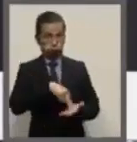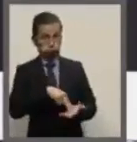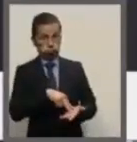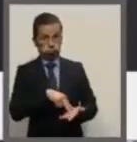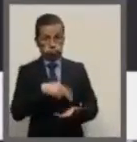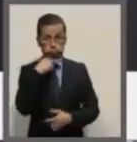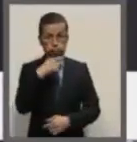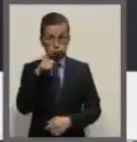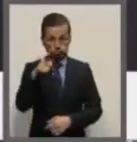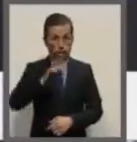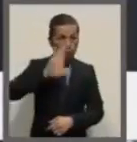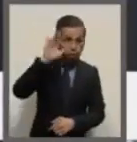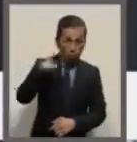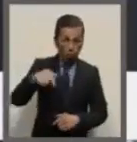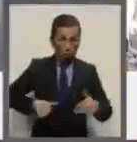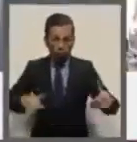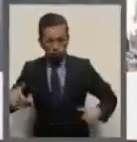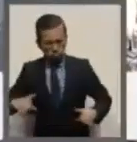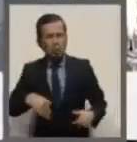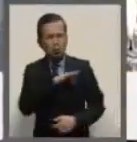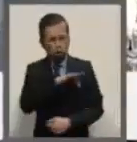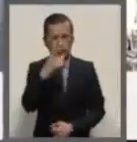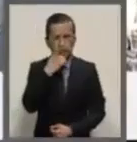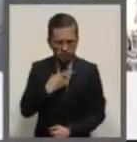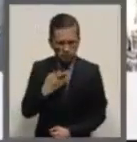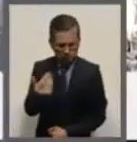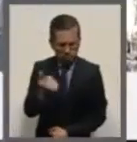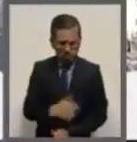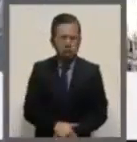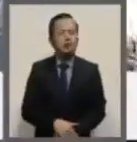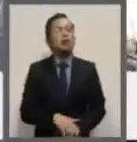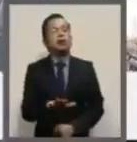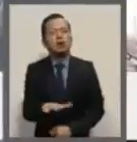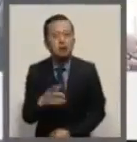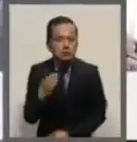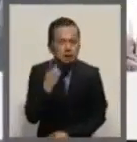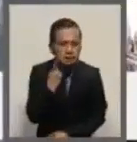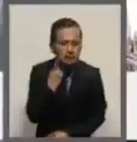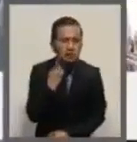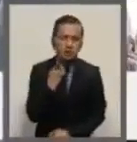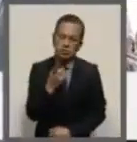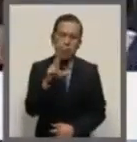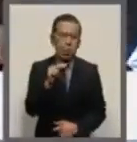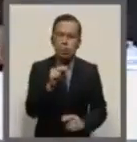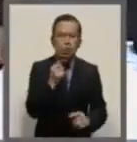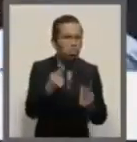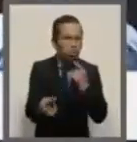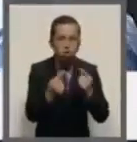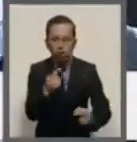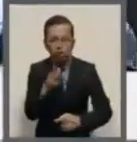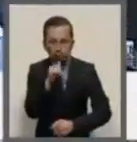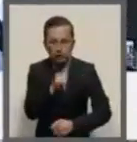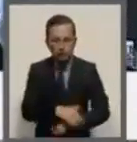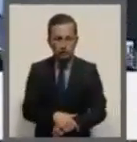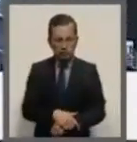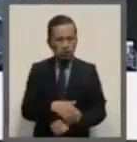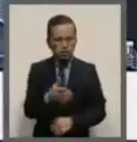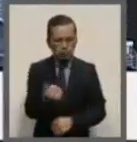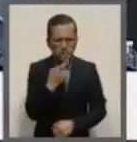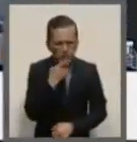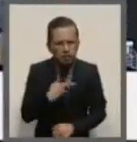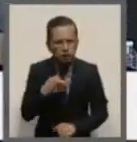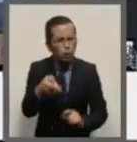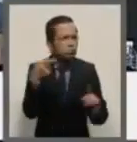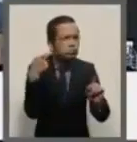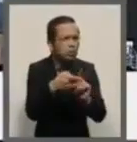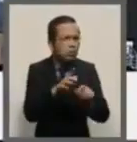reglamento, me lo puede hacer saber. Yo a ver, diputado, no establezcamos diálogos. Dígame con qué objeto está pidiendo la